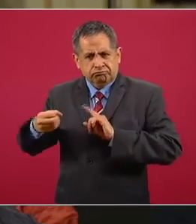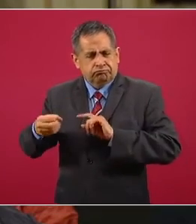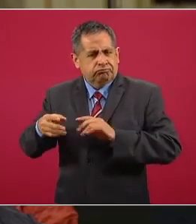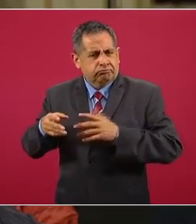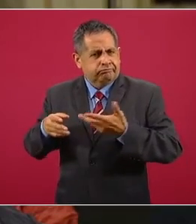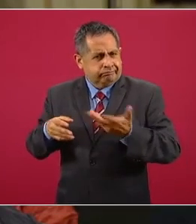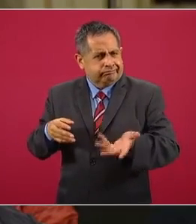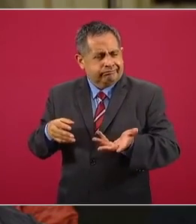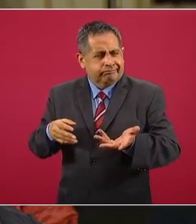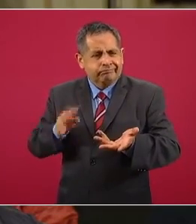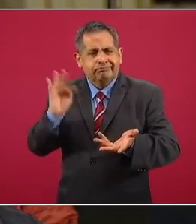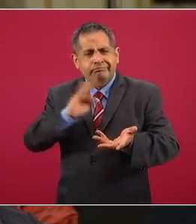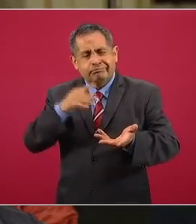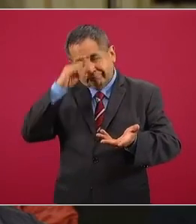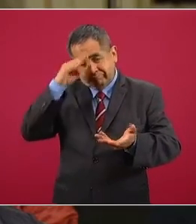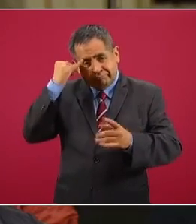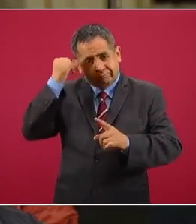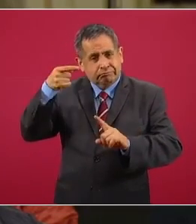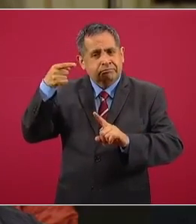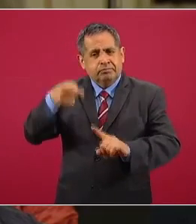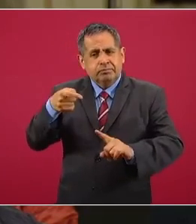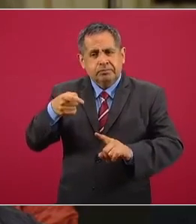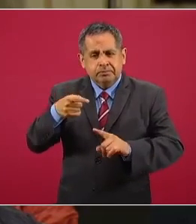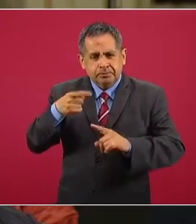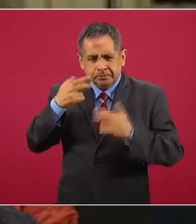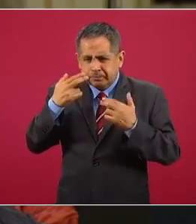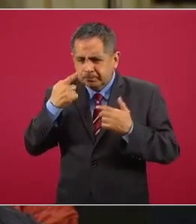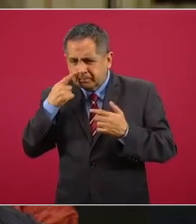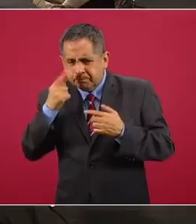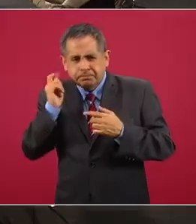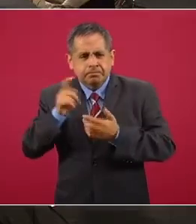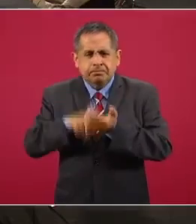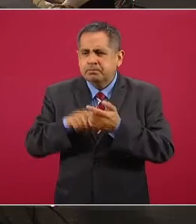estaría en la tesitura de ordenar que se revisen